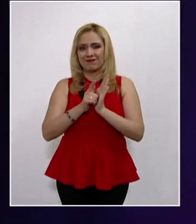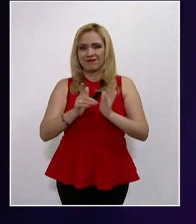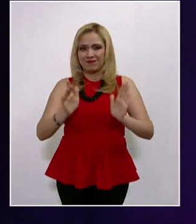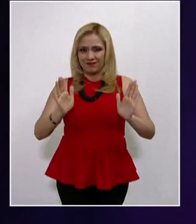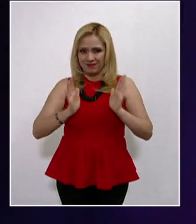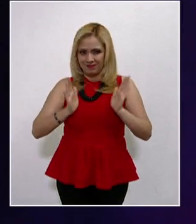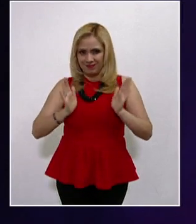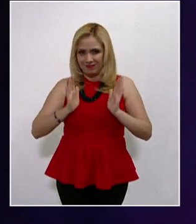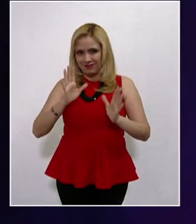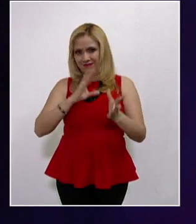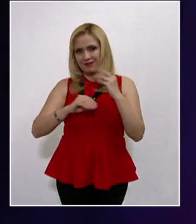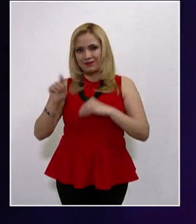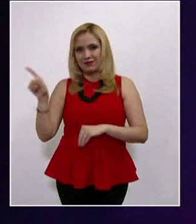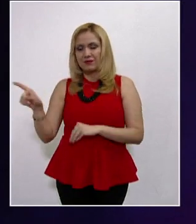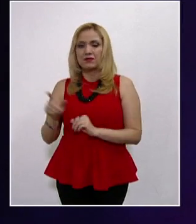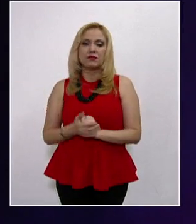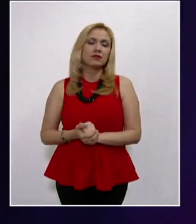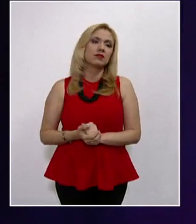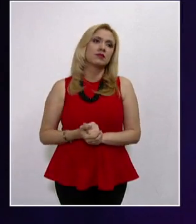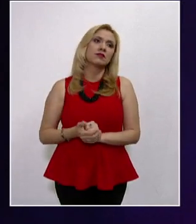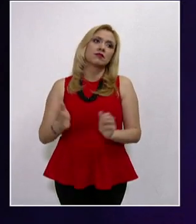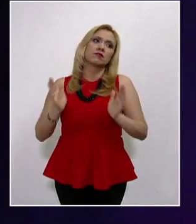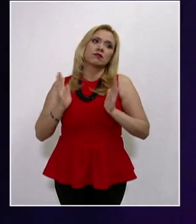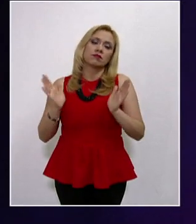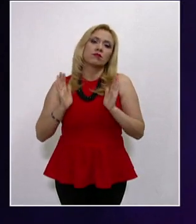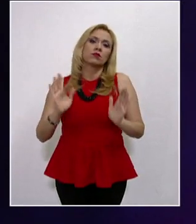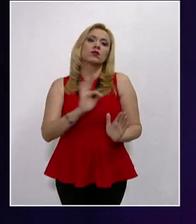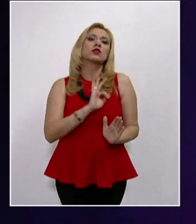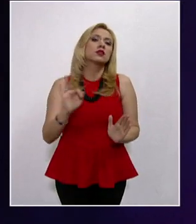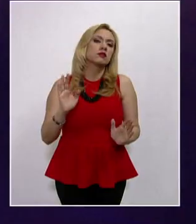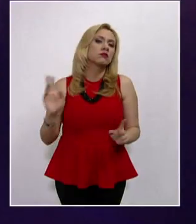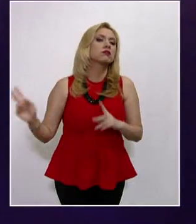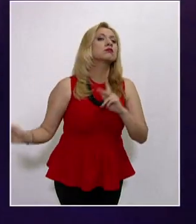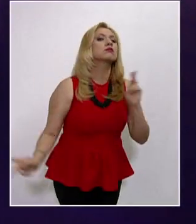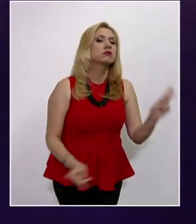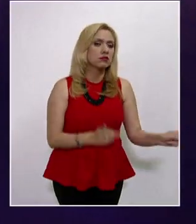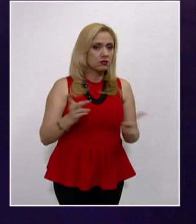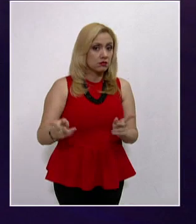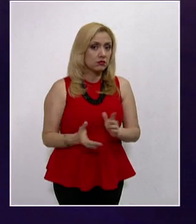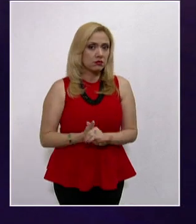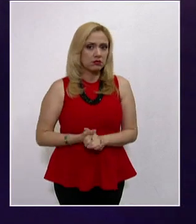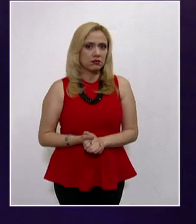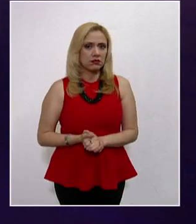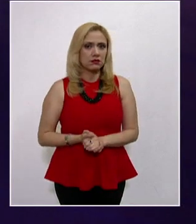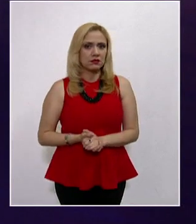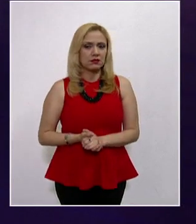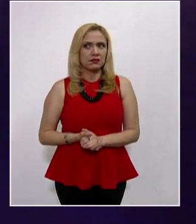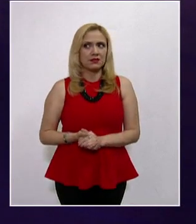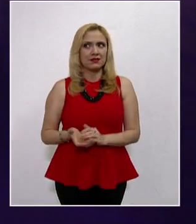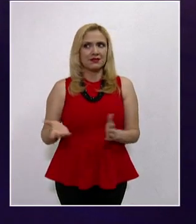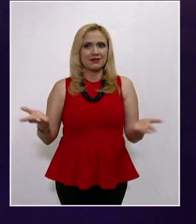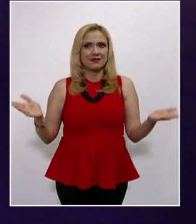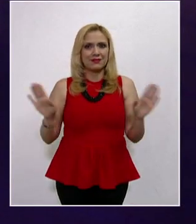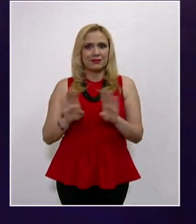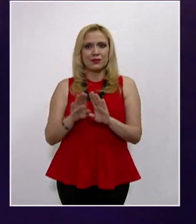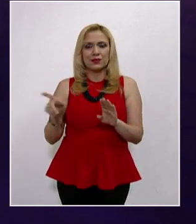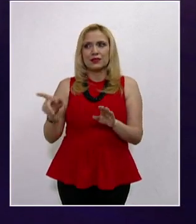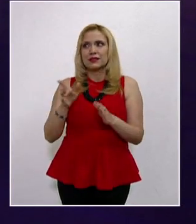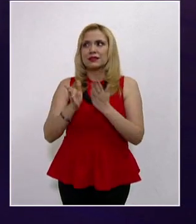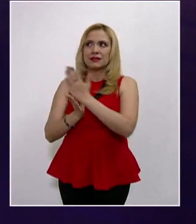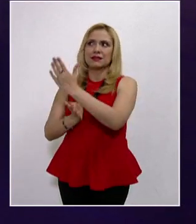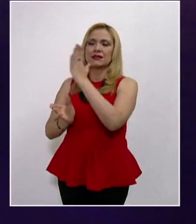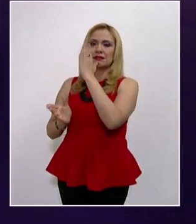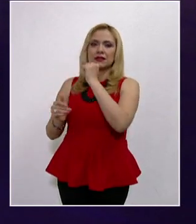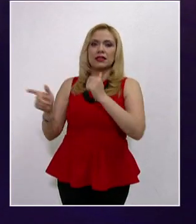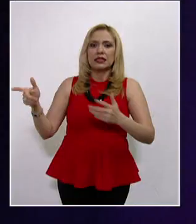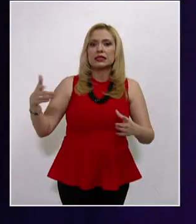Militar de Procedimientos Penales, pues autoridades militares podrían realizar esa función. Y otras actividades de investigación